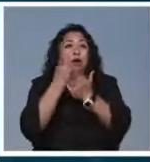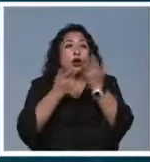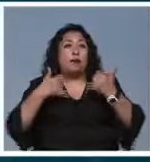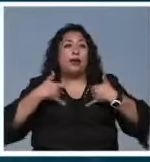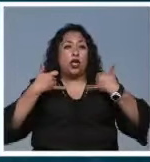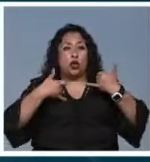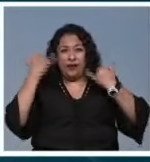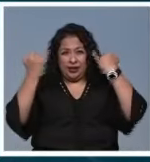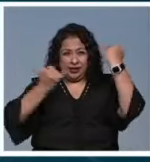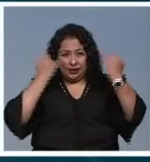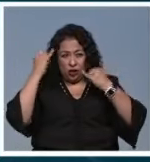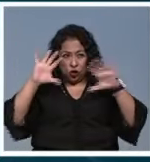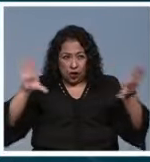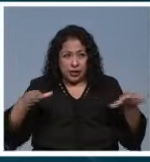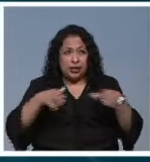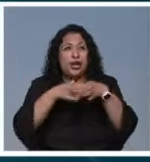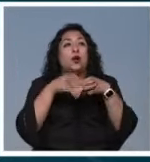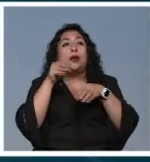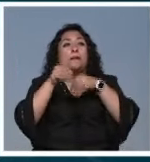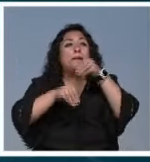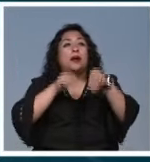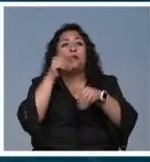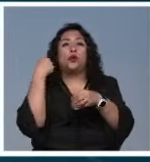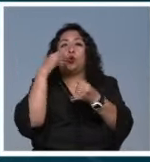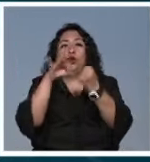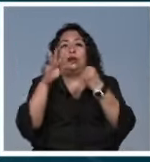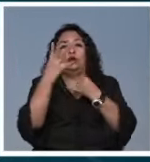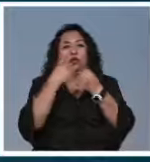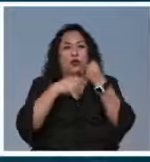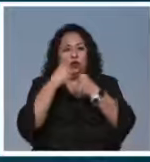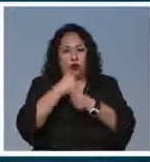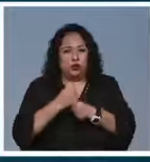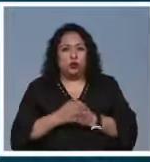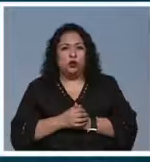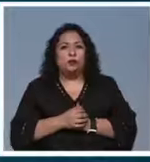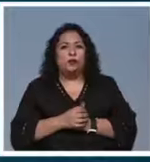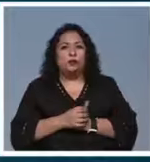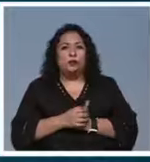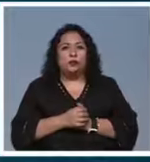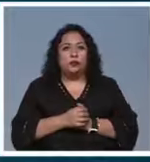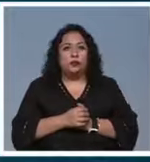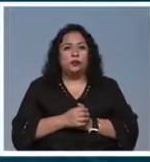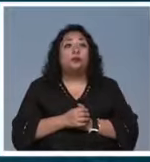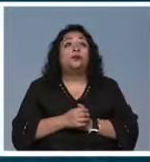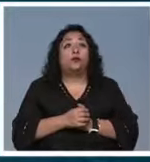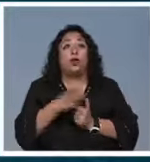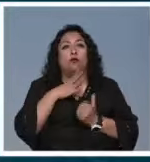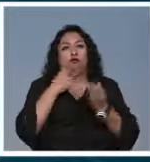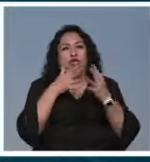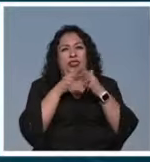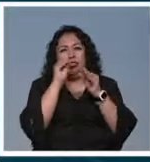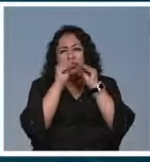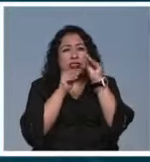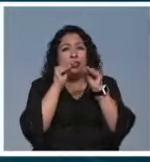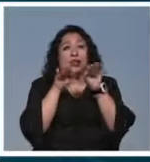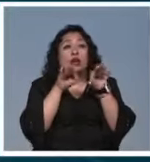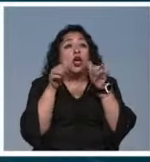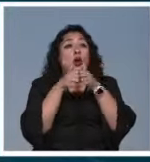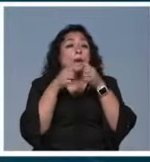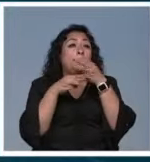Jóvenes Creadores y reúne obras producidas en los últimos 4 años. Hay muchos collages que se trabajan